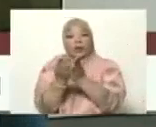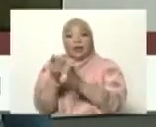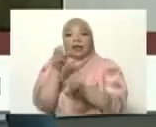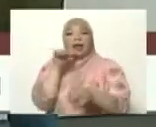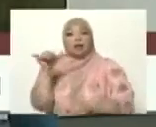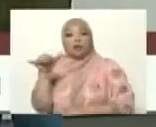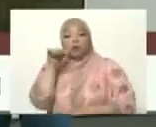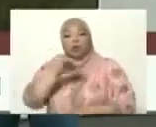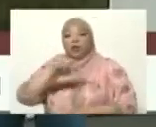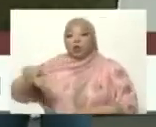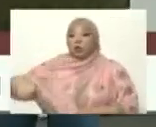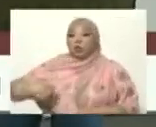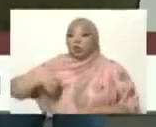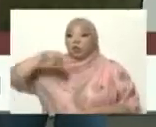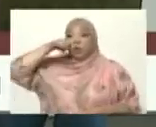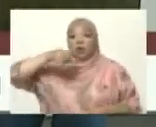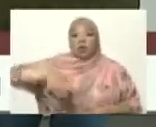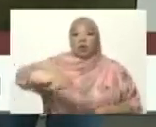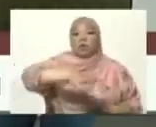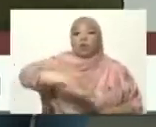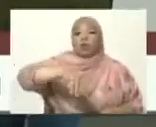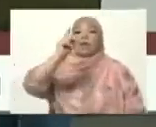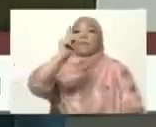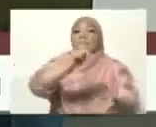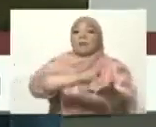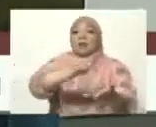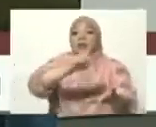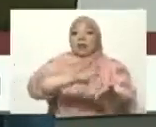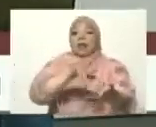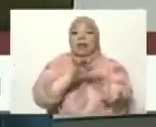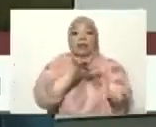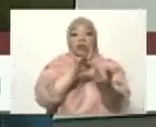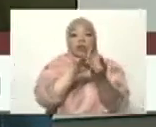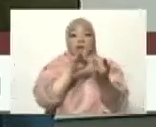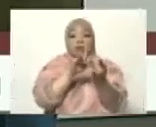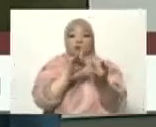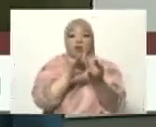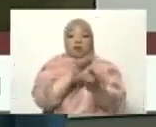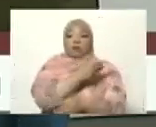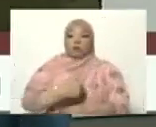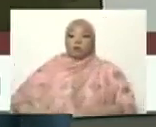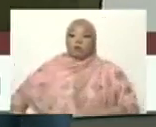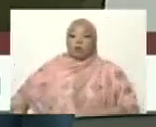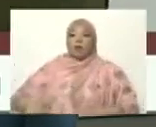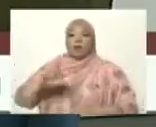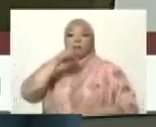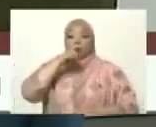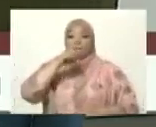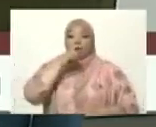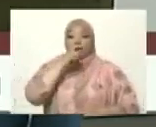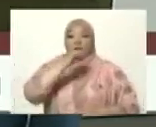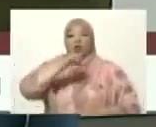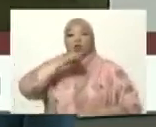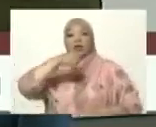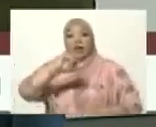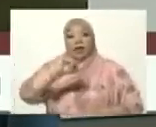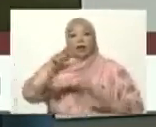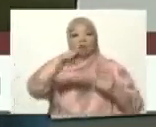reportadas por nuestro pueblo participando de manera directa con el presidente de la República y él nos da la